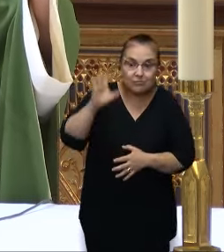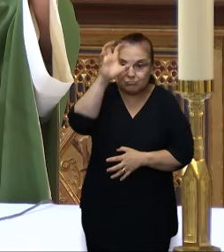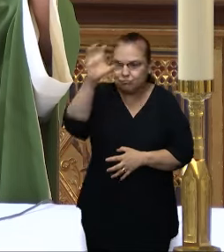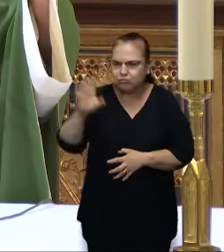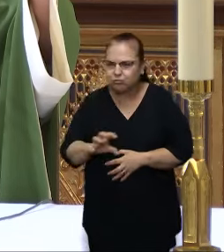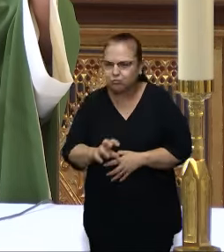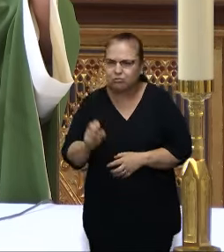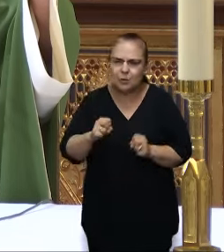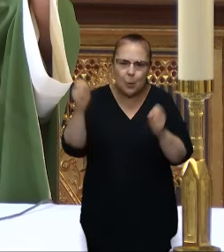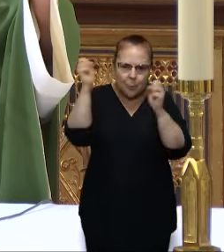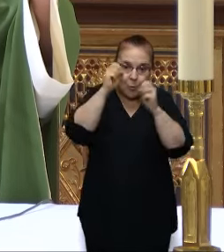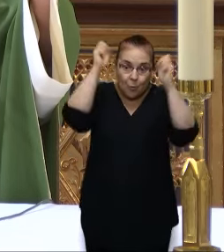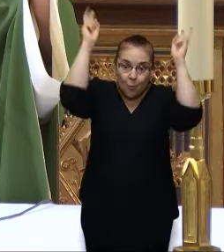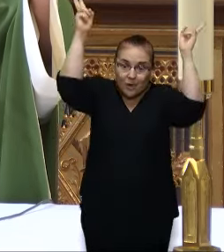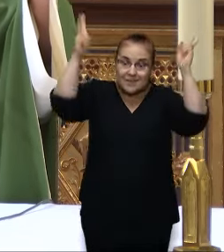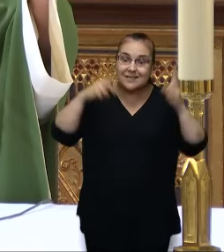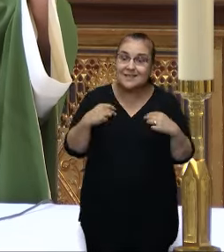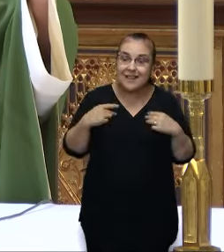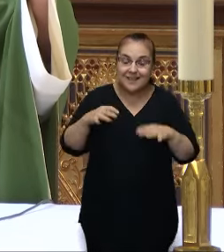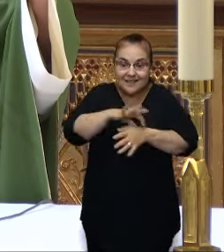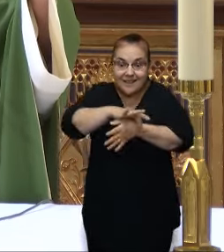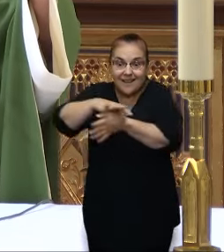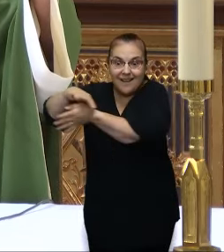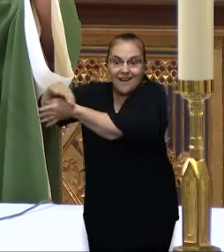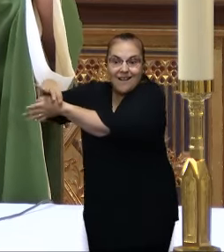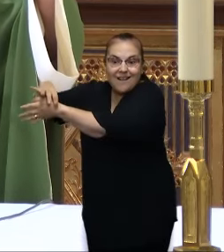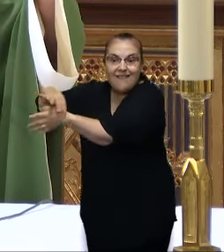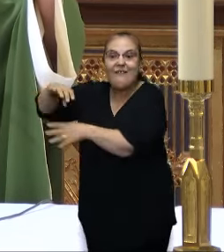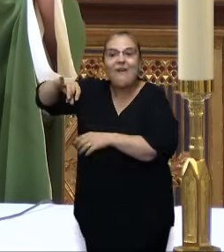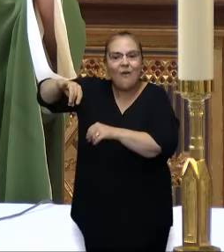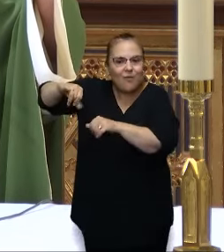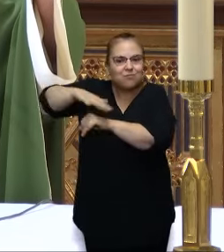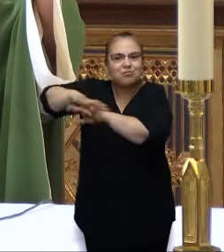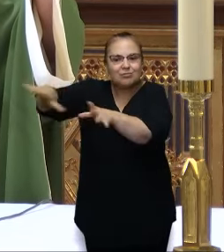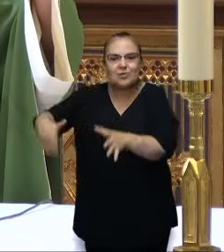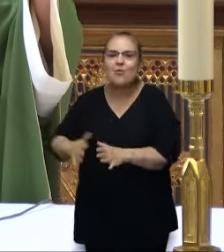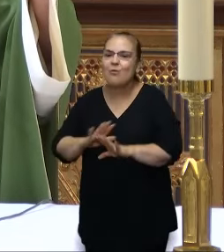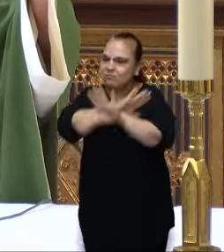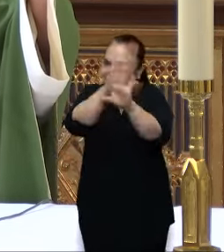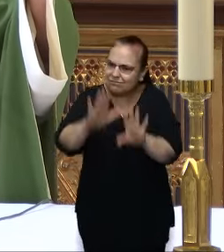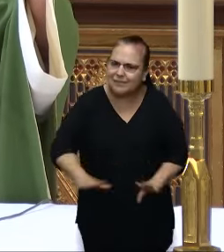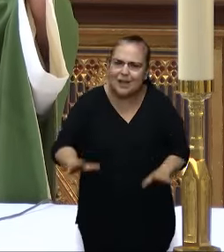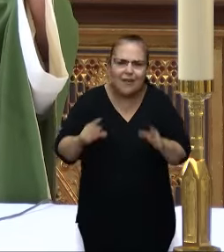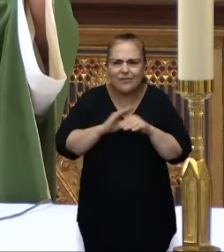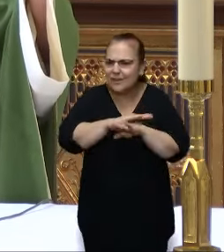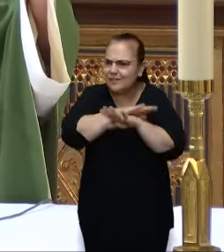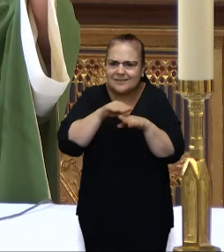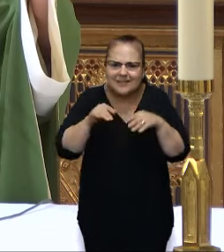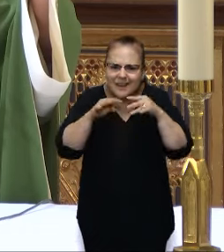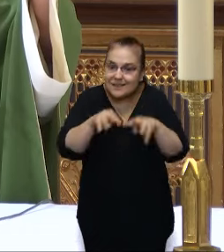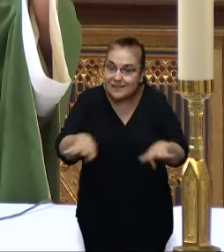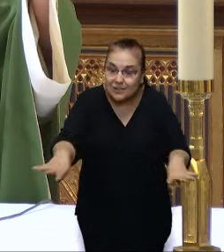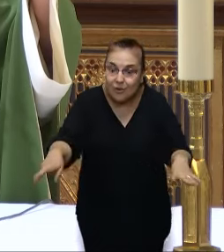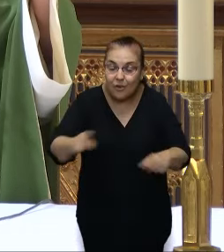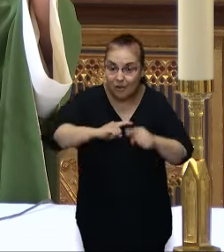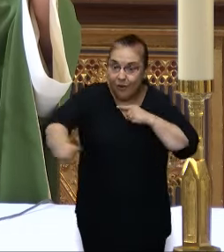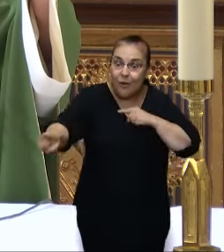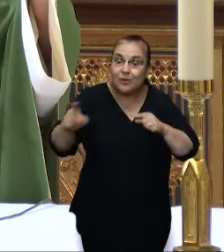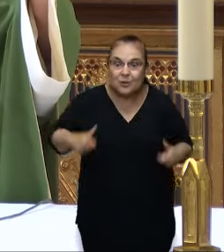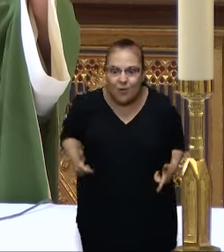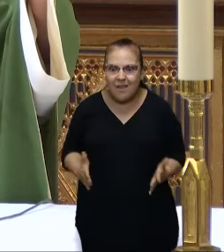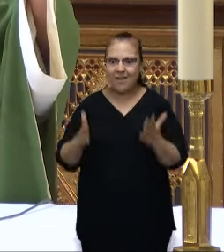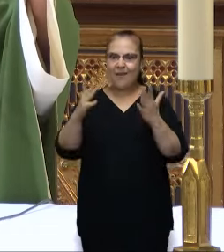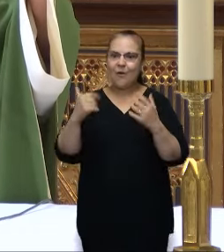para librar a tu pueblo y guiarlo a la tierra de promisión tú en la etapa final de la historia has enviado a tu hijo como